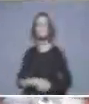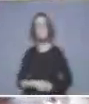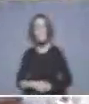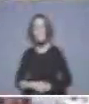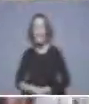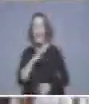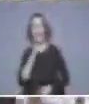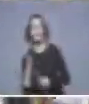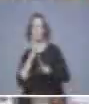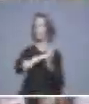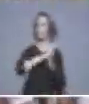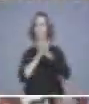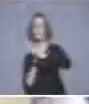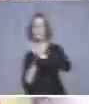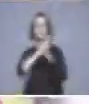Para desfilar.